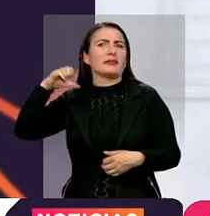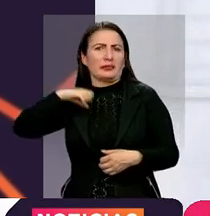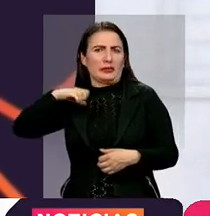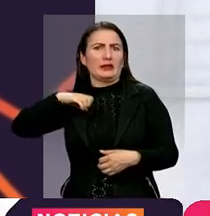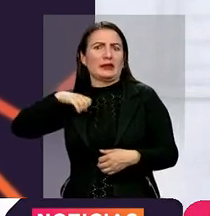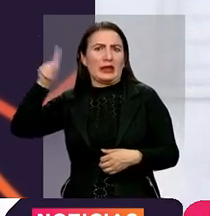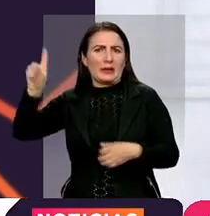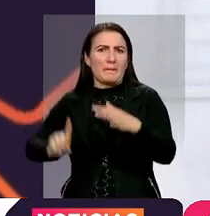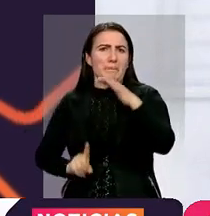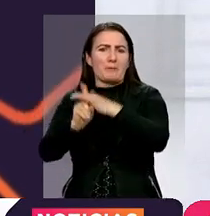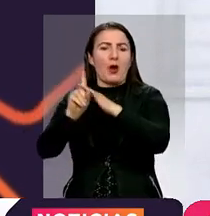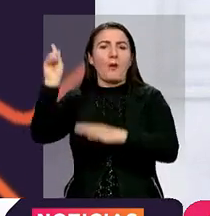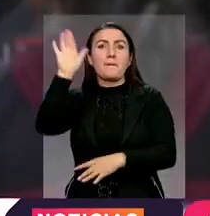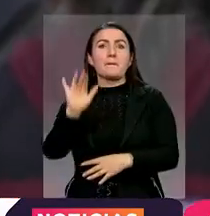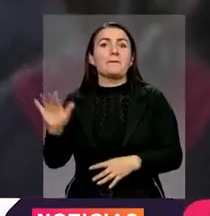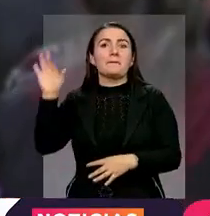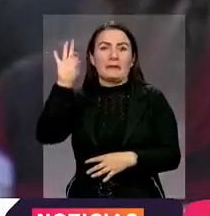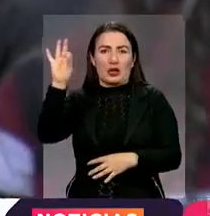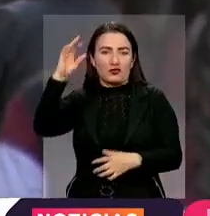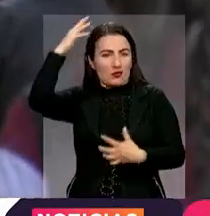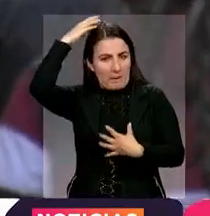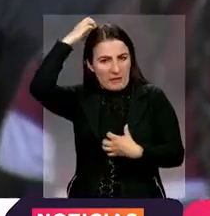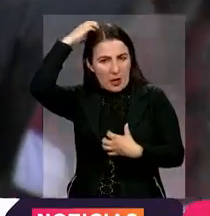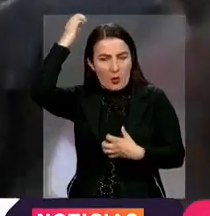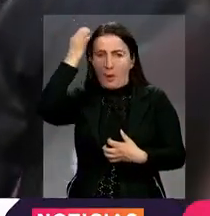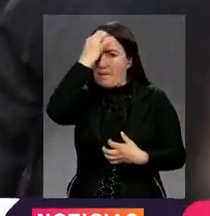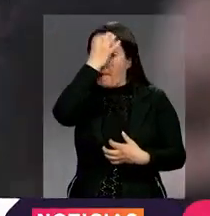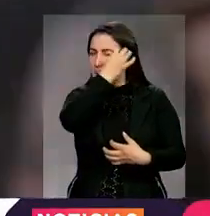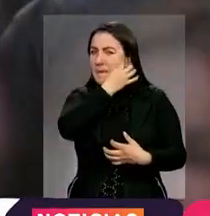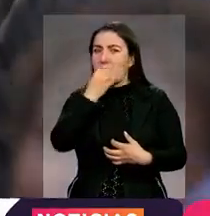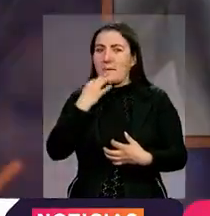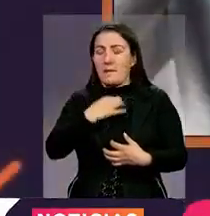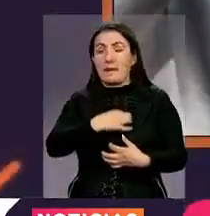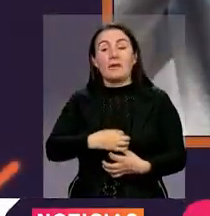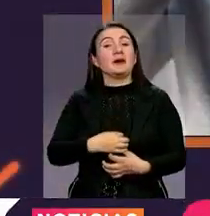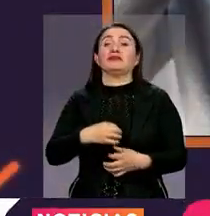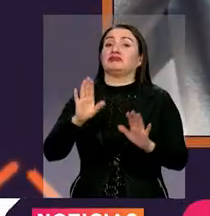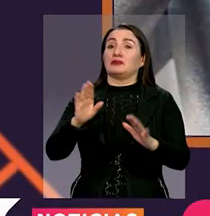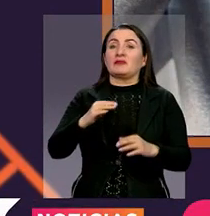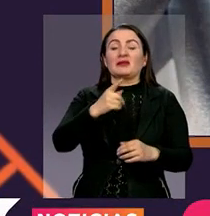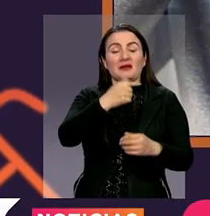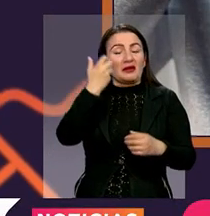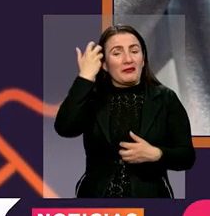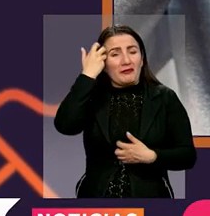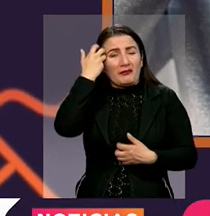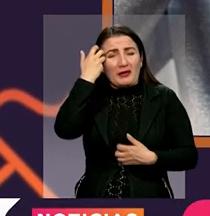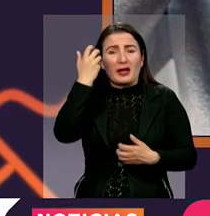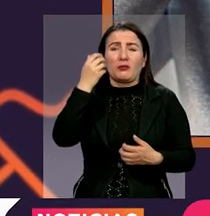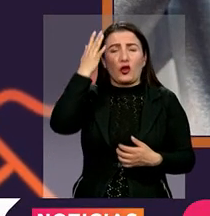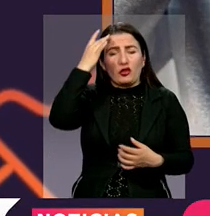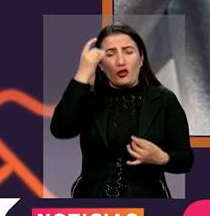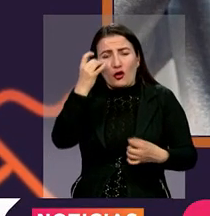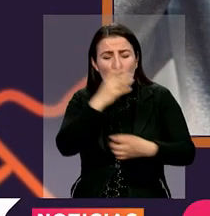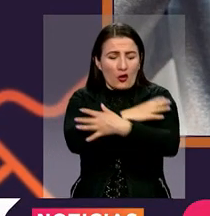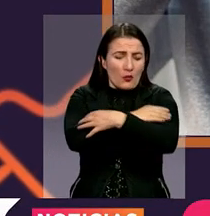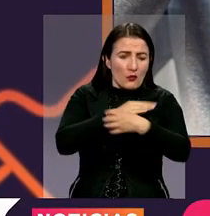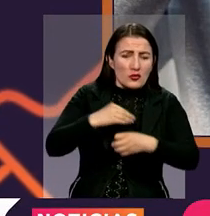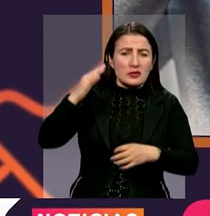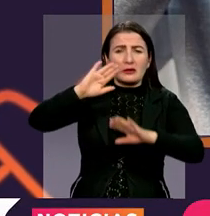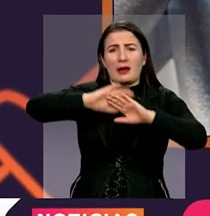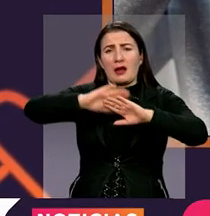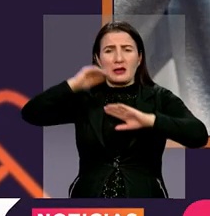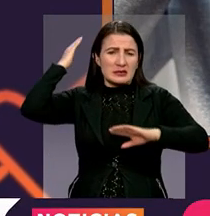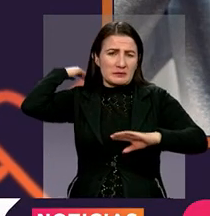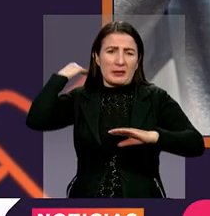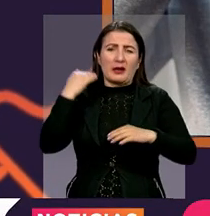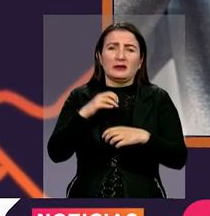o se han notificado estos casos. Los primeros indicios de padecer la enfermedad pueden incluir fiebre, dolor de cabeza, dolores musculares y de espalda,